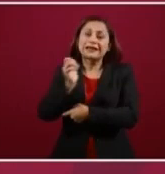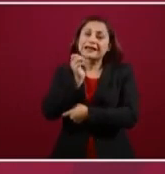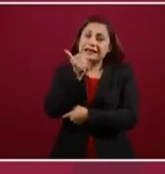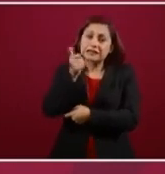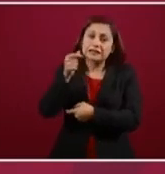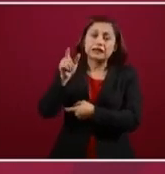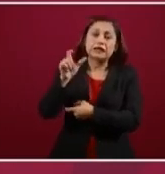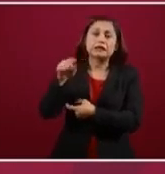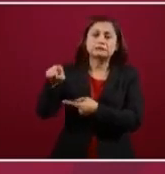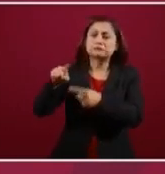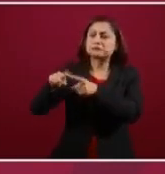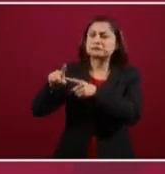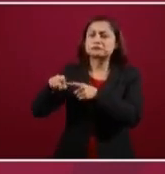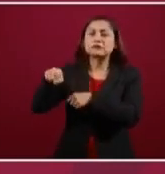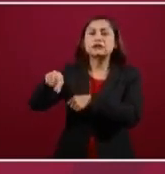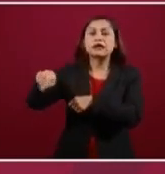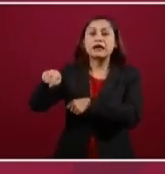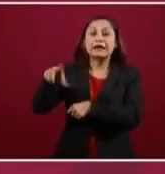artesanal